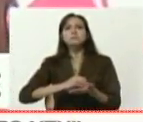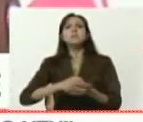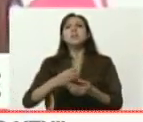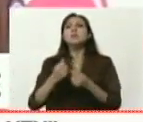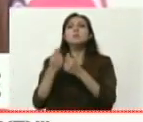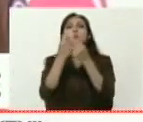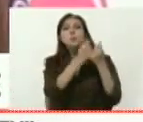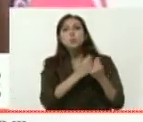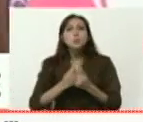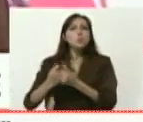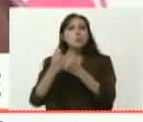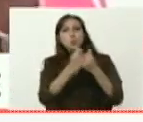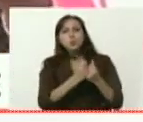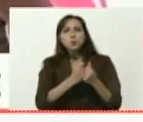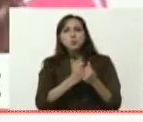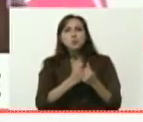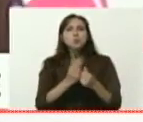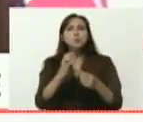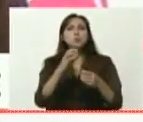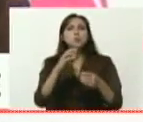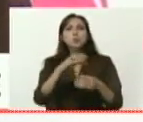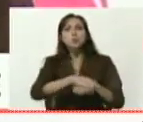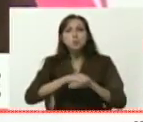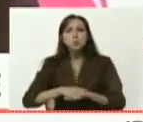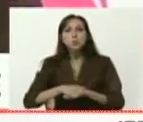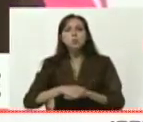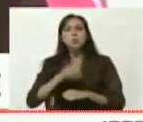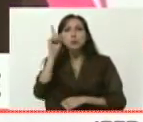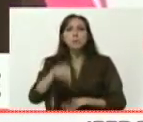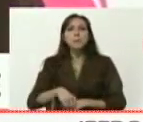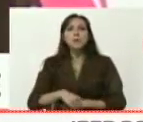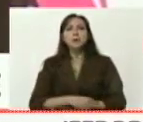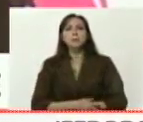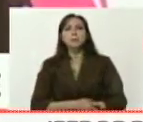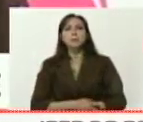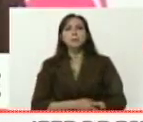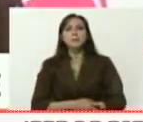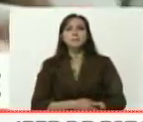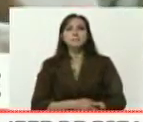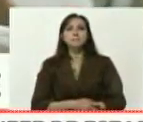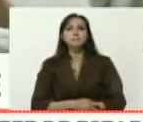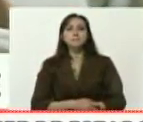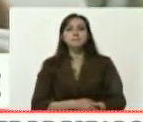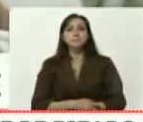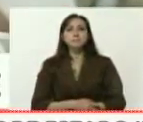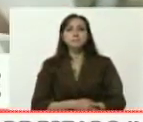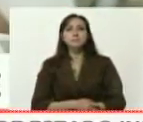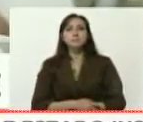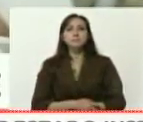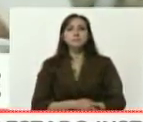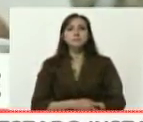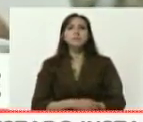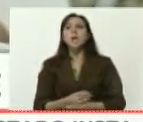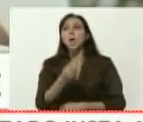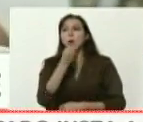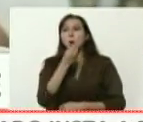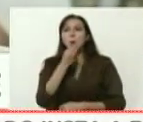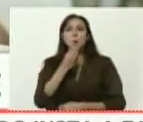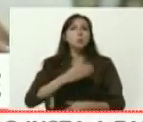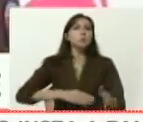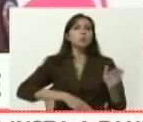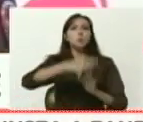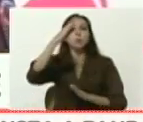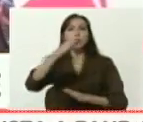monetario. Disparan ese mal llamado dólar paralelo y con ello el precio de los alimentos estratégicos.